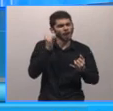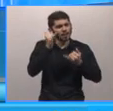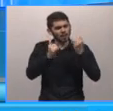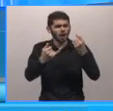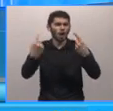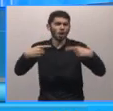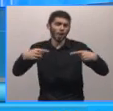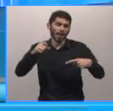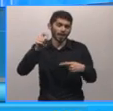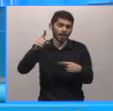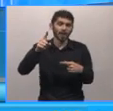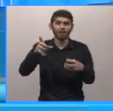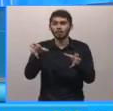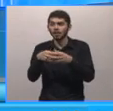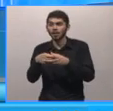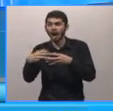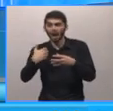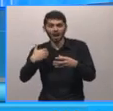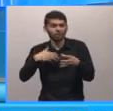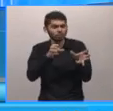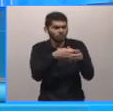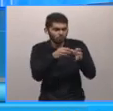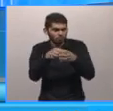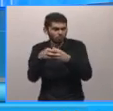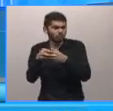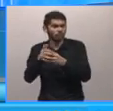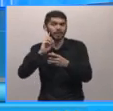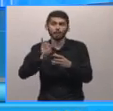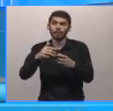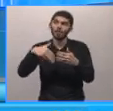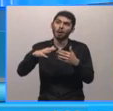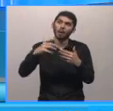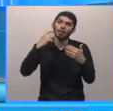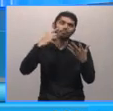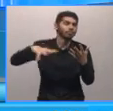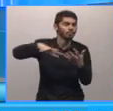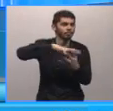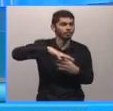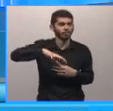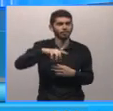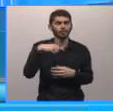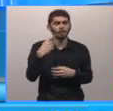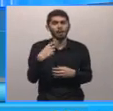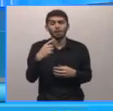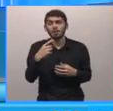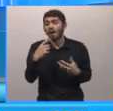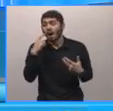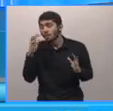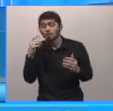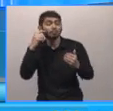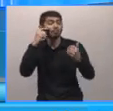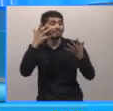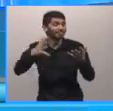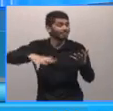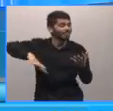que tienen que ver con la delegación argentina y también por supuesto con todo el color que se va a vivir en Toronto. ¿Qué te parece si compartimos con todo el público,